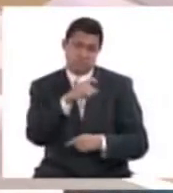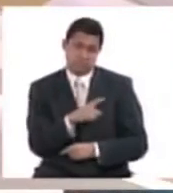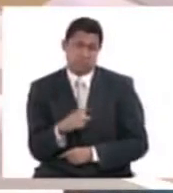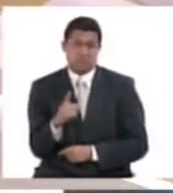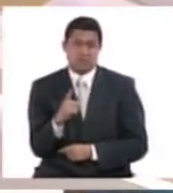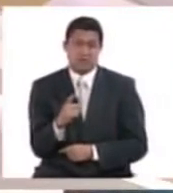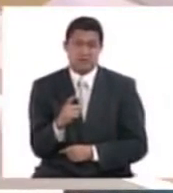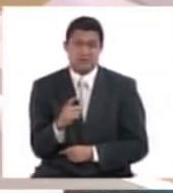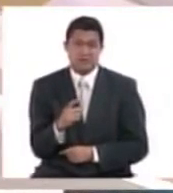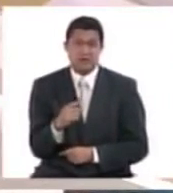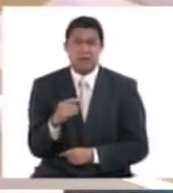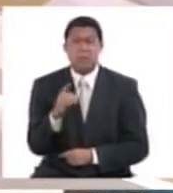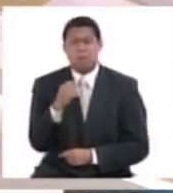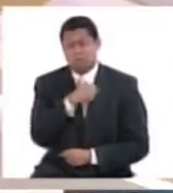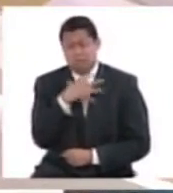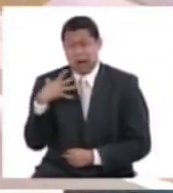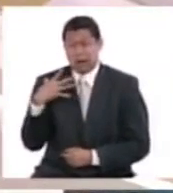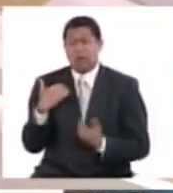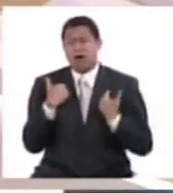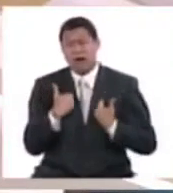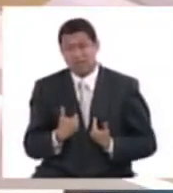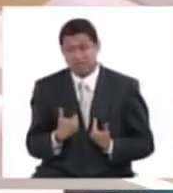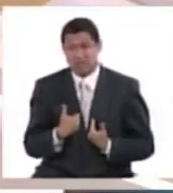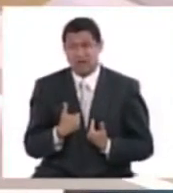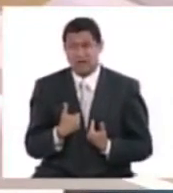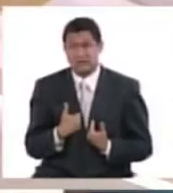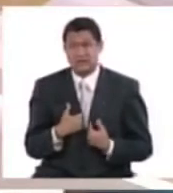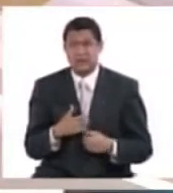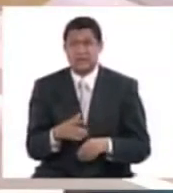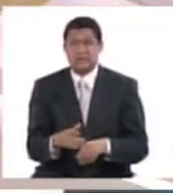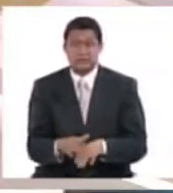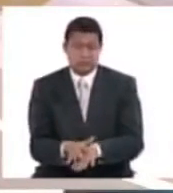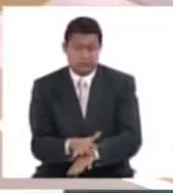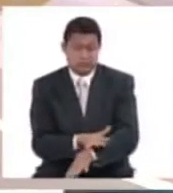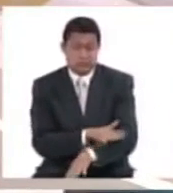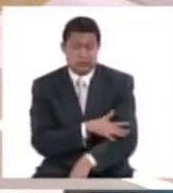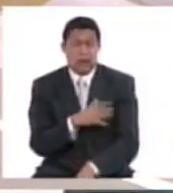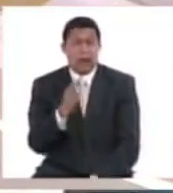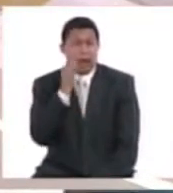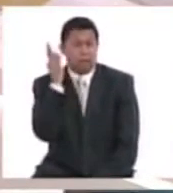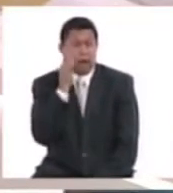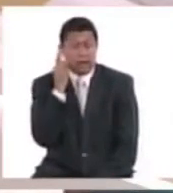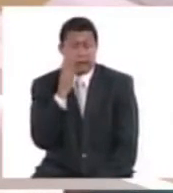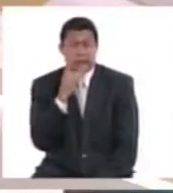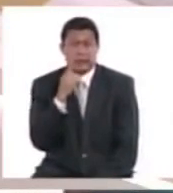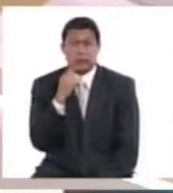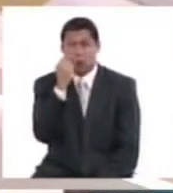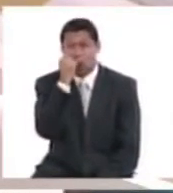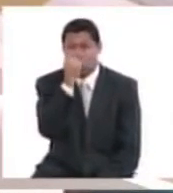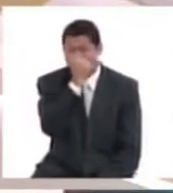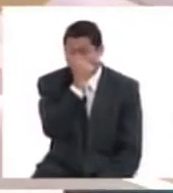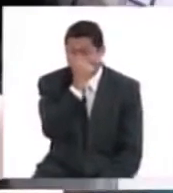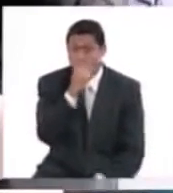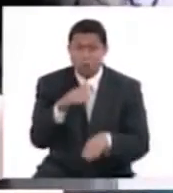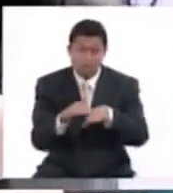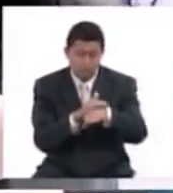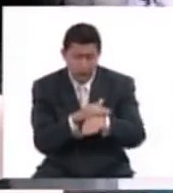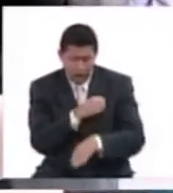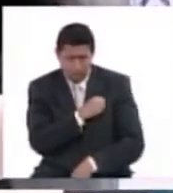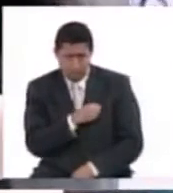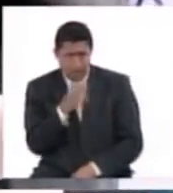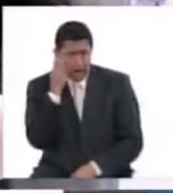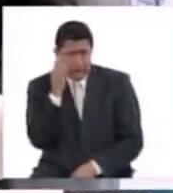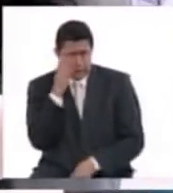pues, produce palidez, cansancio, ictericia, que es la coloración amarilla de mucosas, conjuntivas y piel. Puede